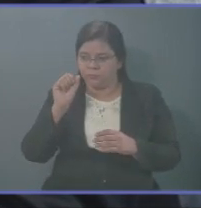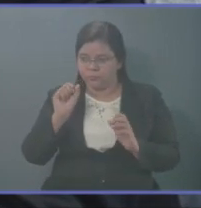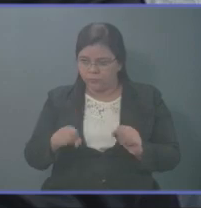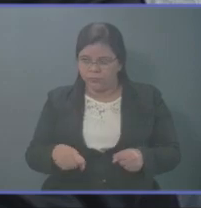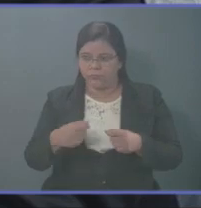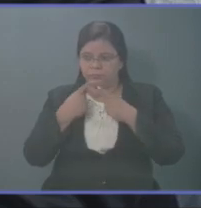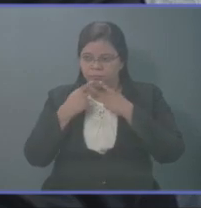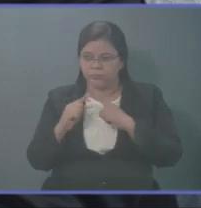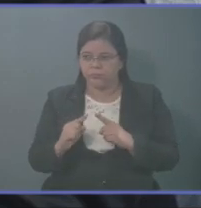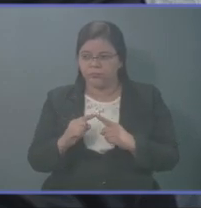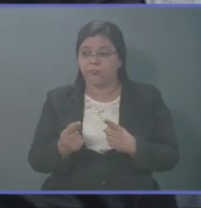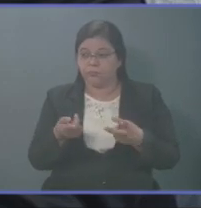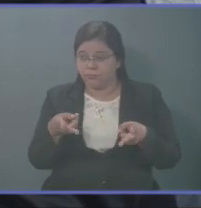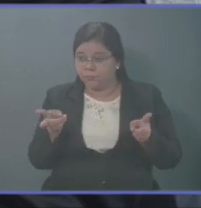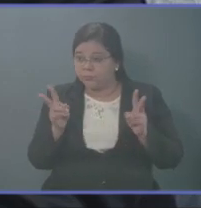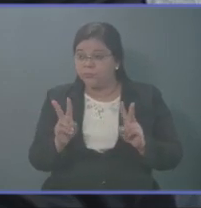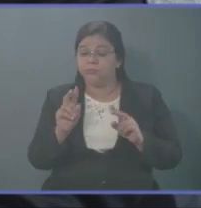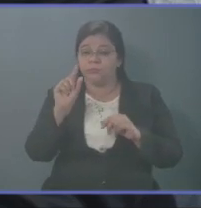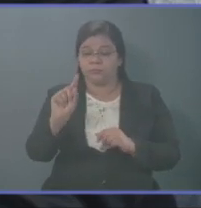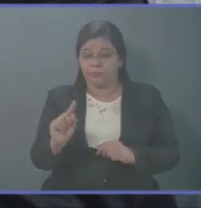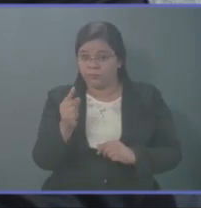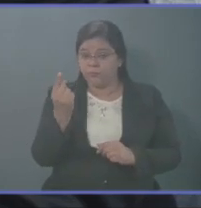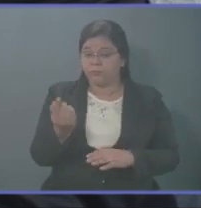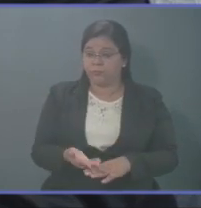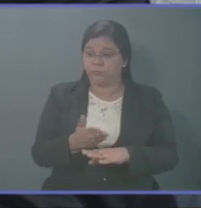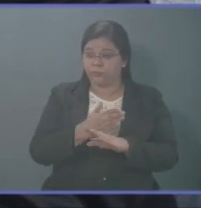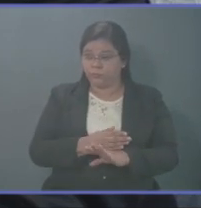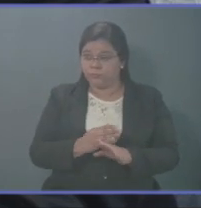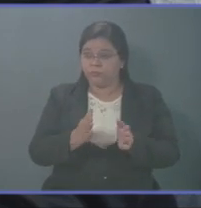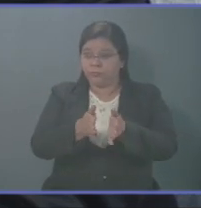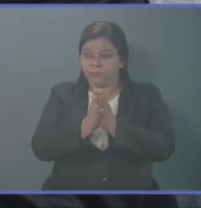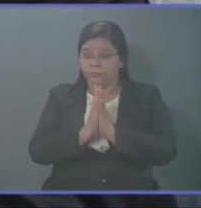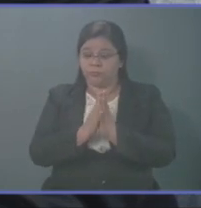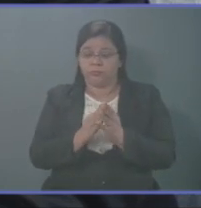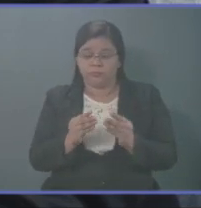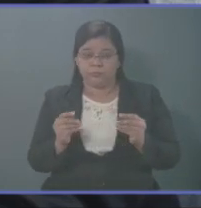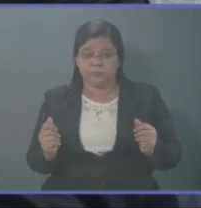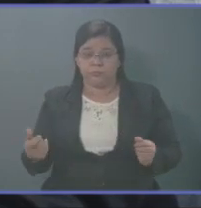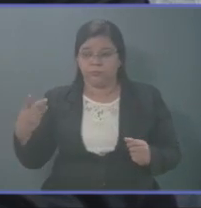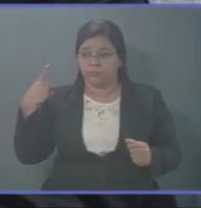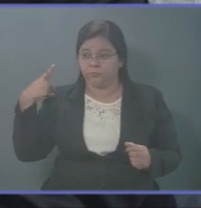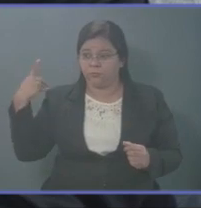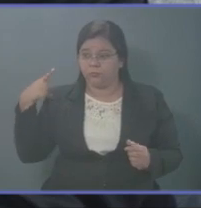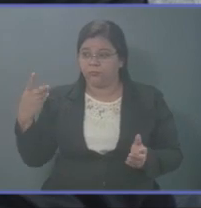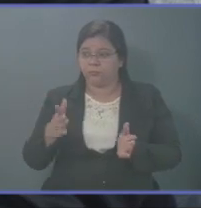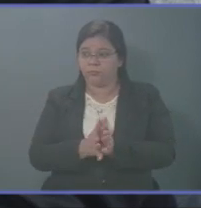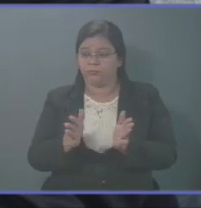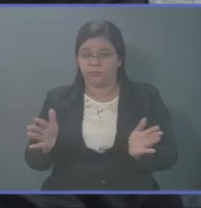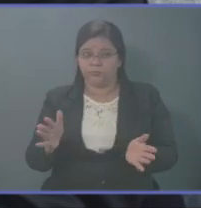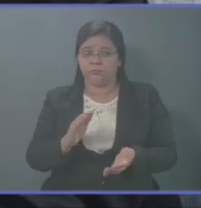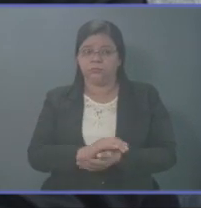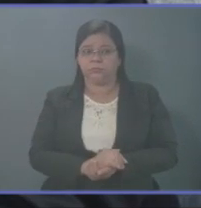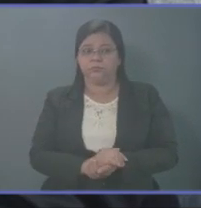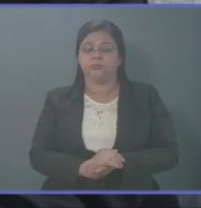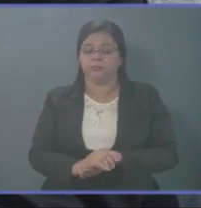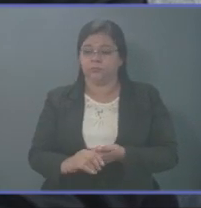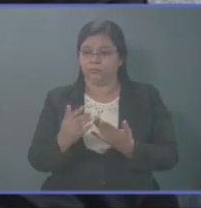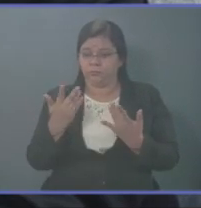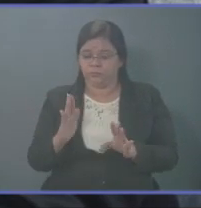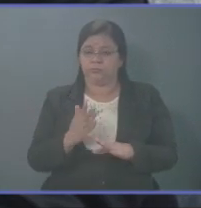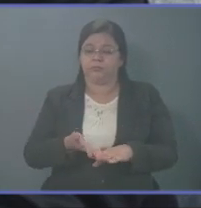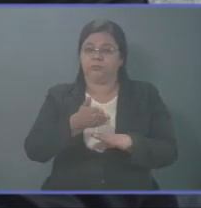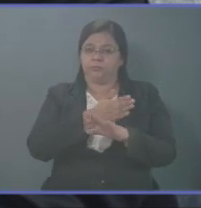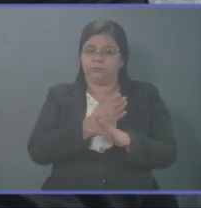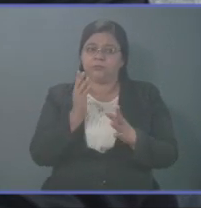valores, deberá solicitar previa autorización mediante resolución por parte de la Dirección General de Impuestos Internos, la cual